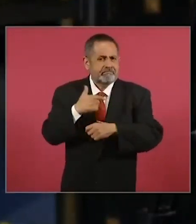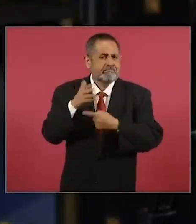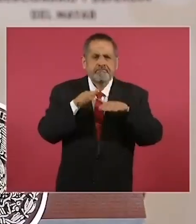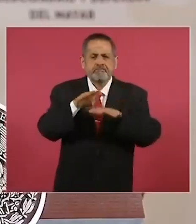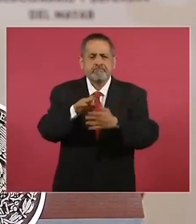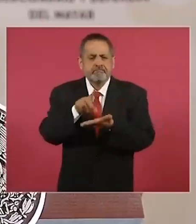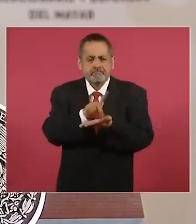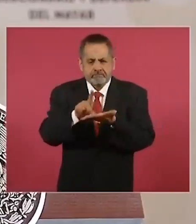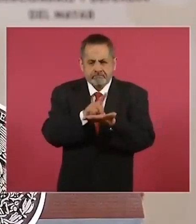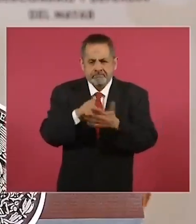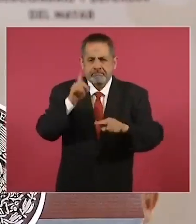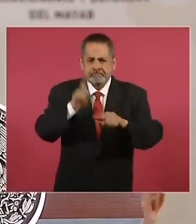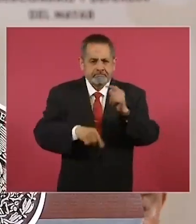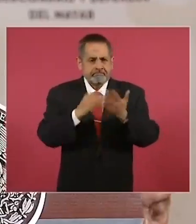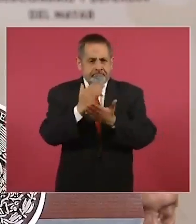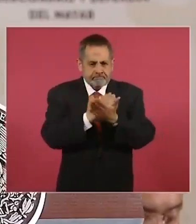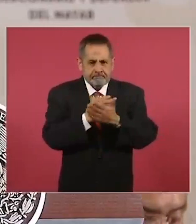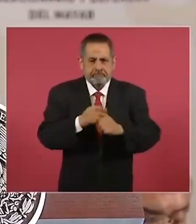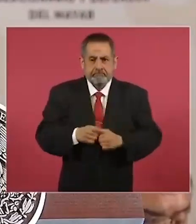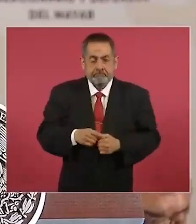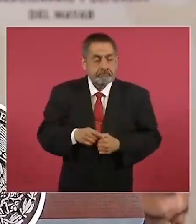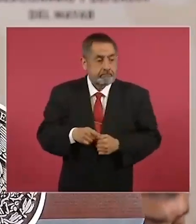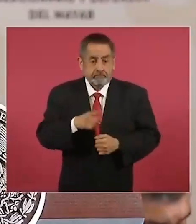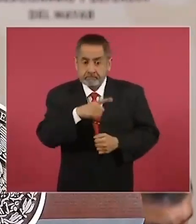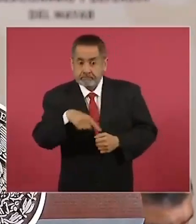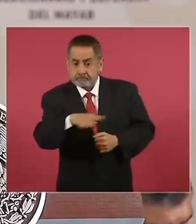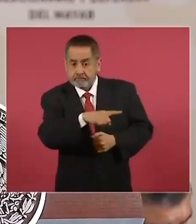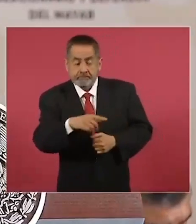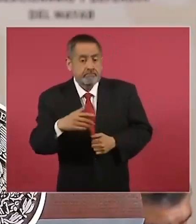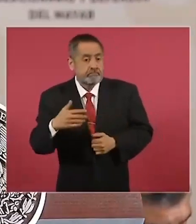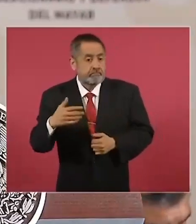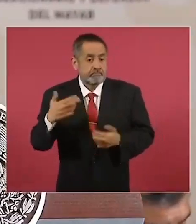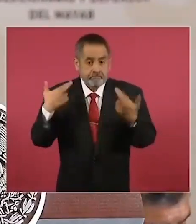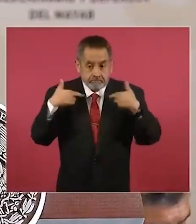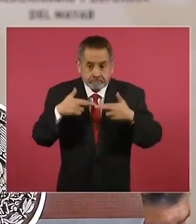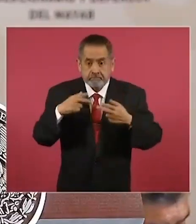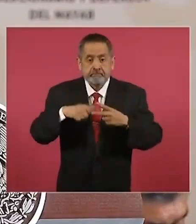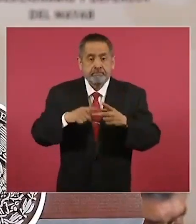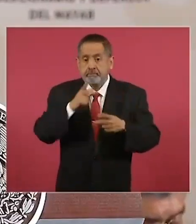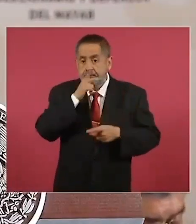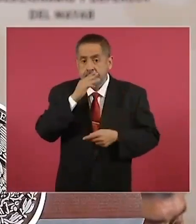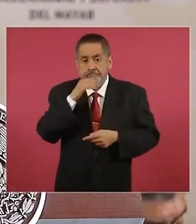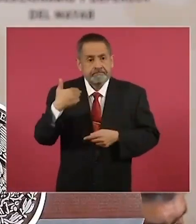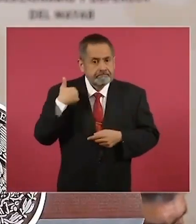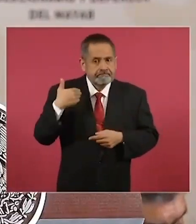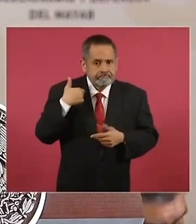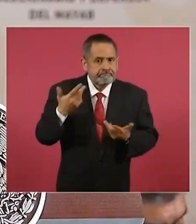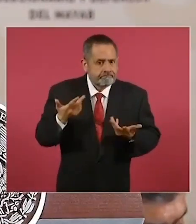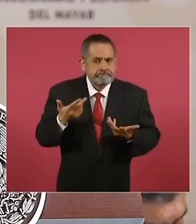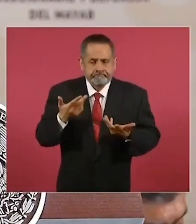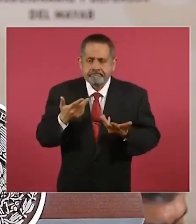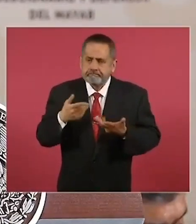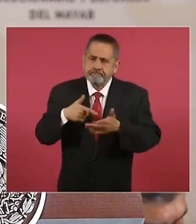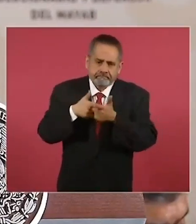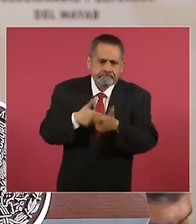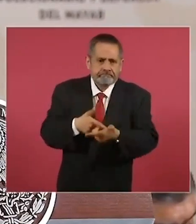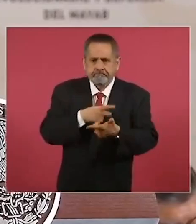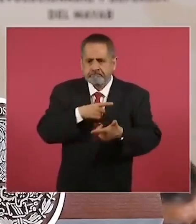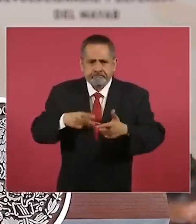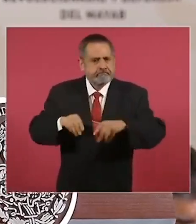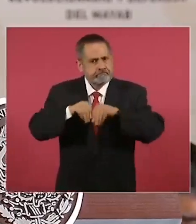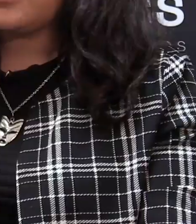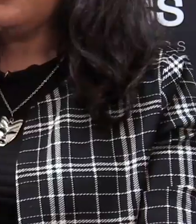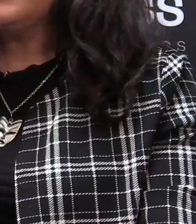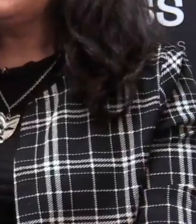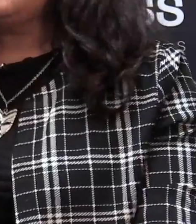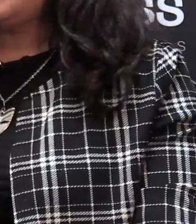así, pues hubo estudios que decían que sí, evidentemente los niveles de consumo de ciertas sustancias aumentaron